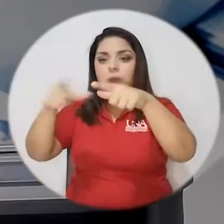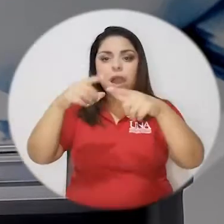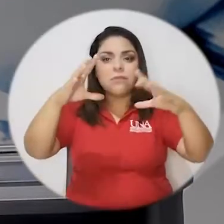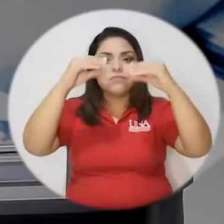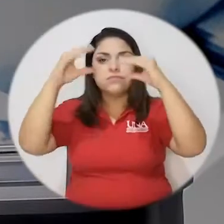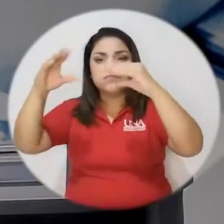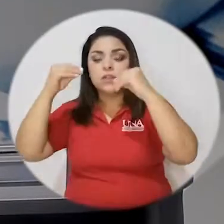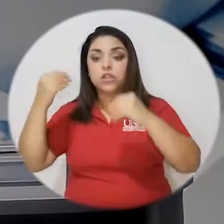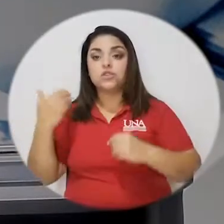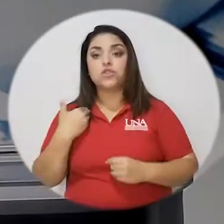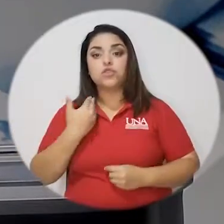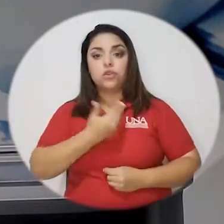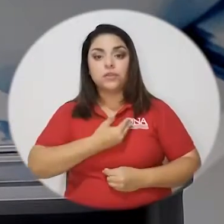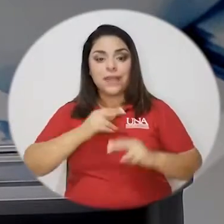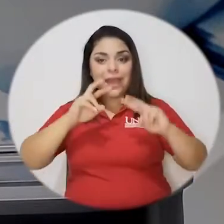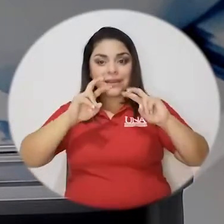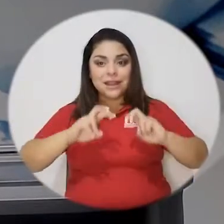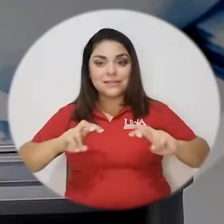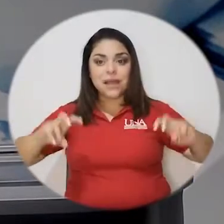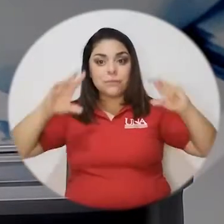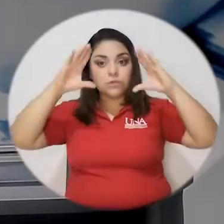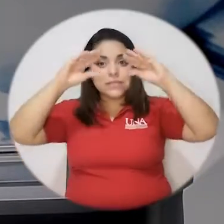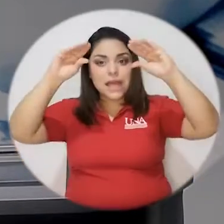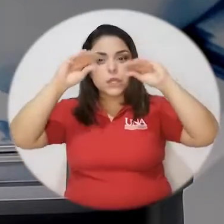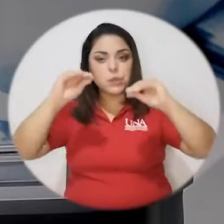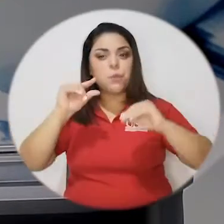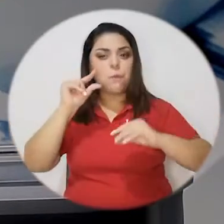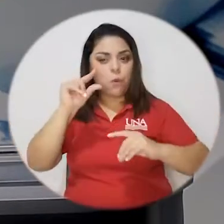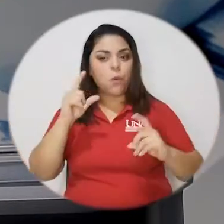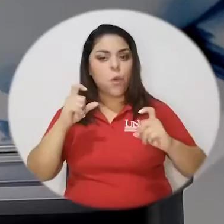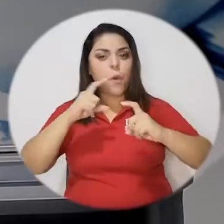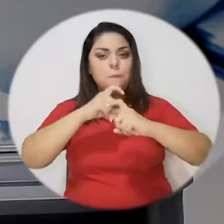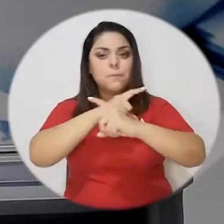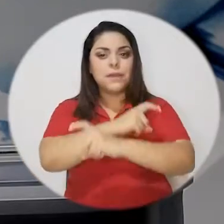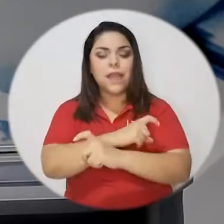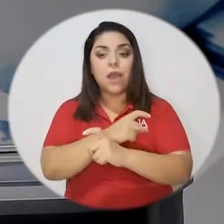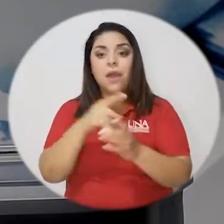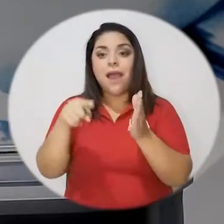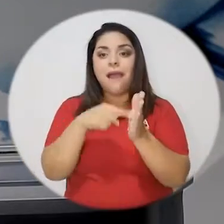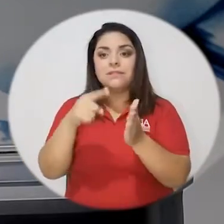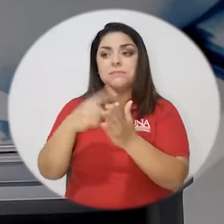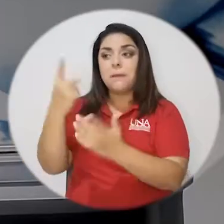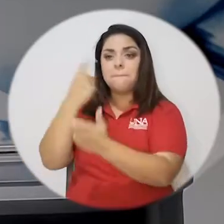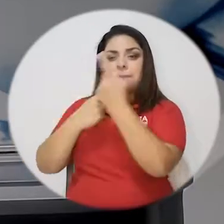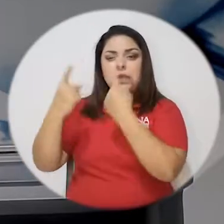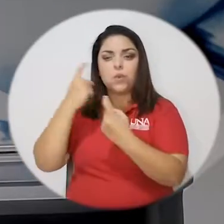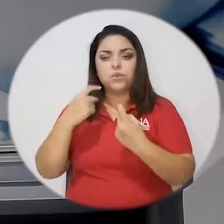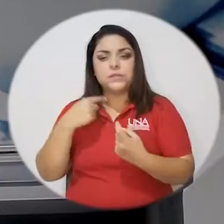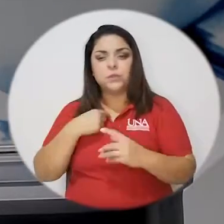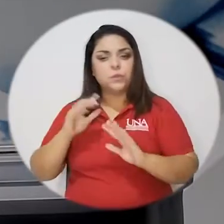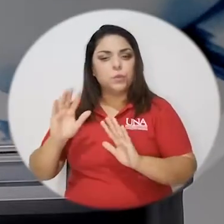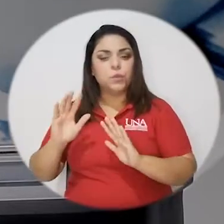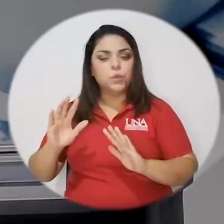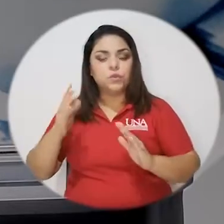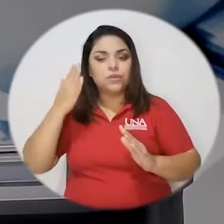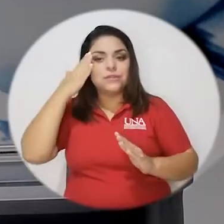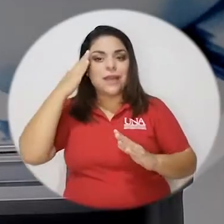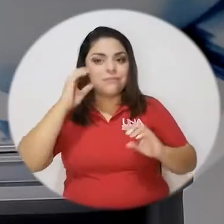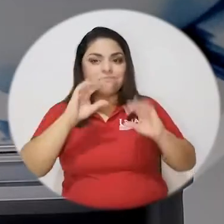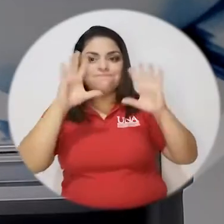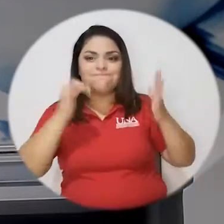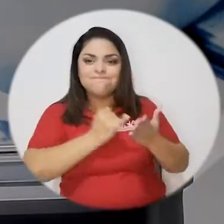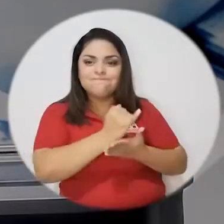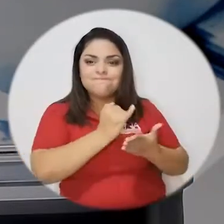otro. Para los que estamos analizando los datos, a veces es muy complicado, a uno le hacen preguntas y uno no tiene los escenarios